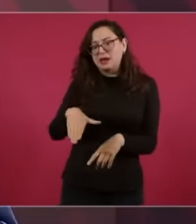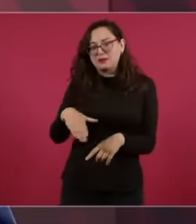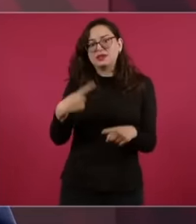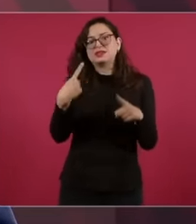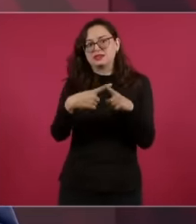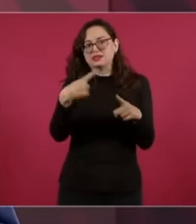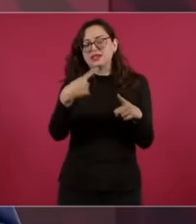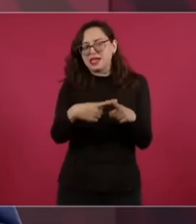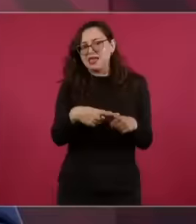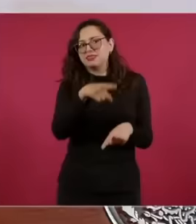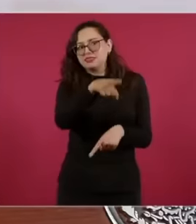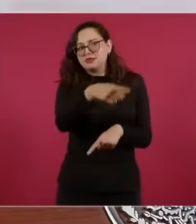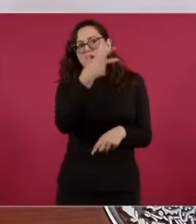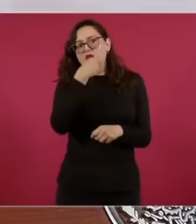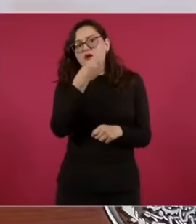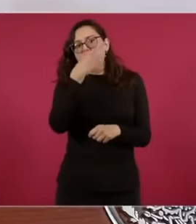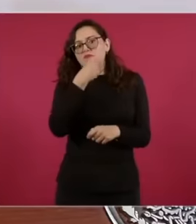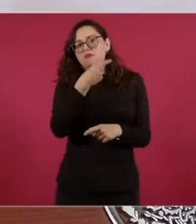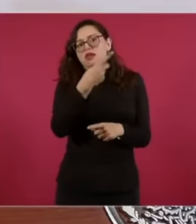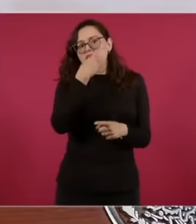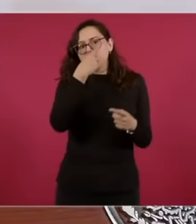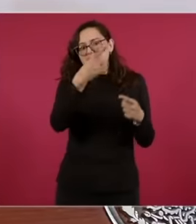la identidad